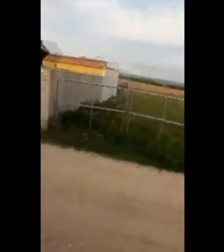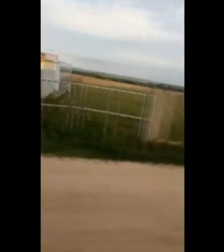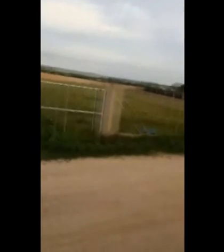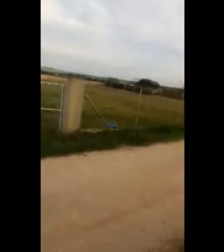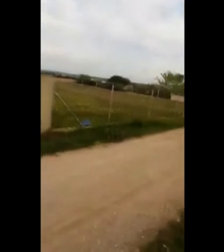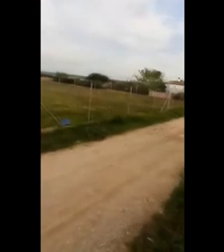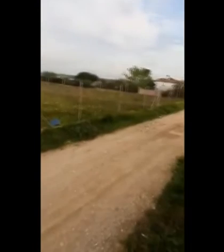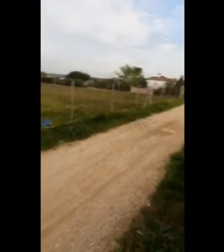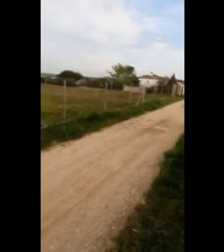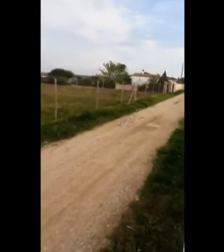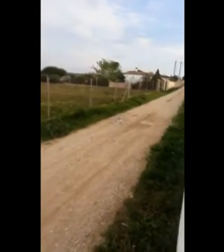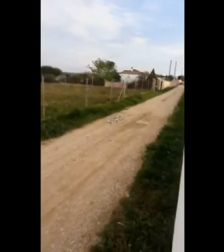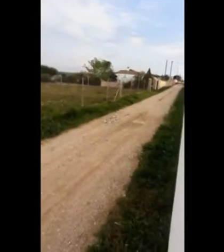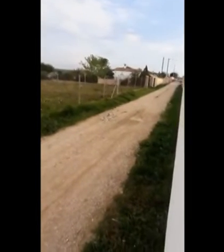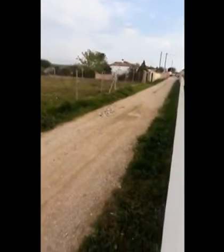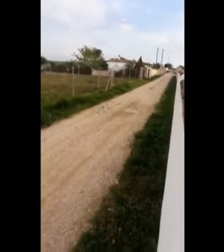¡Mira!